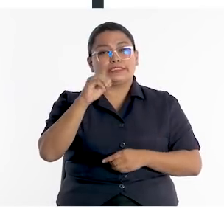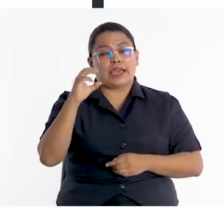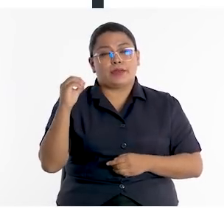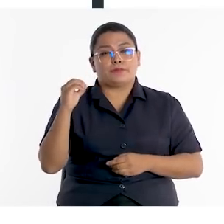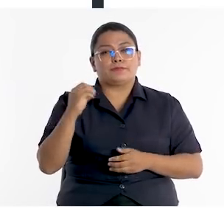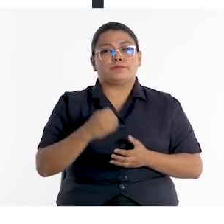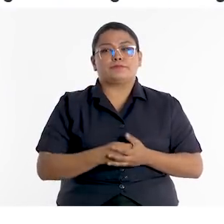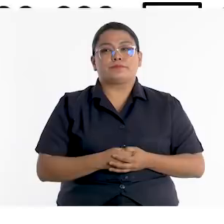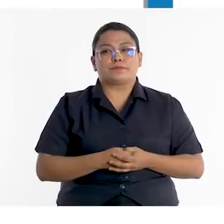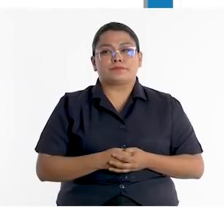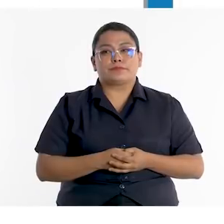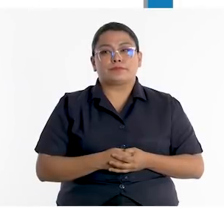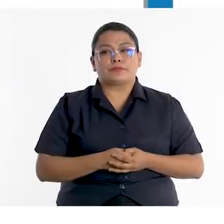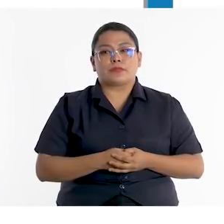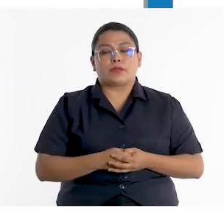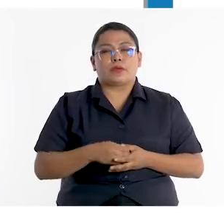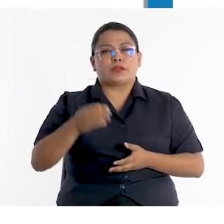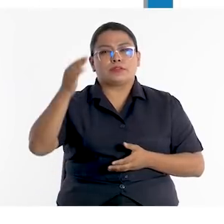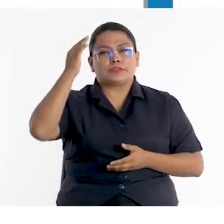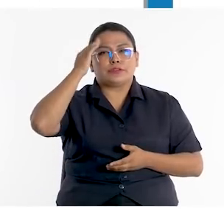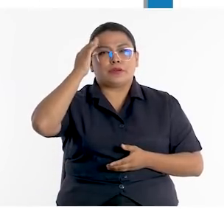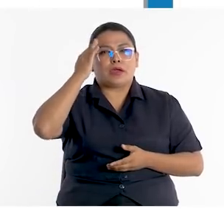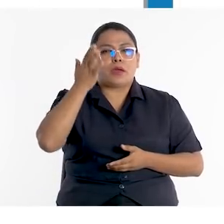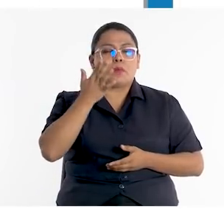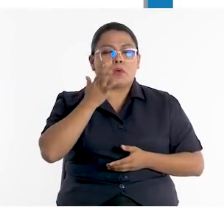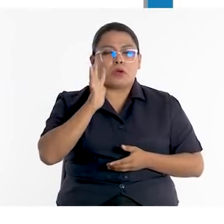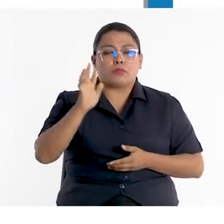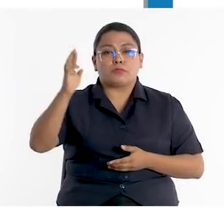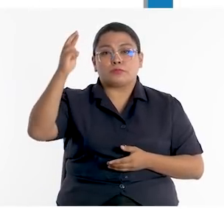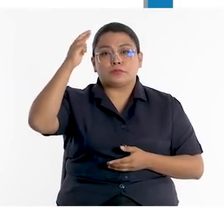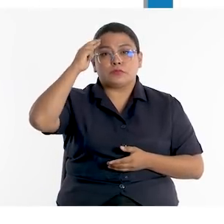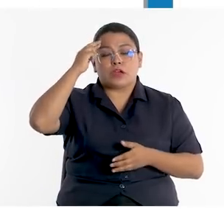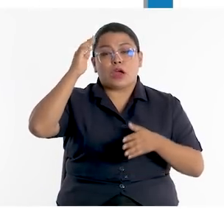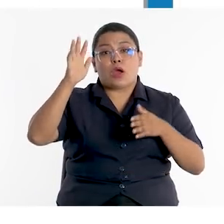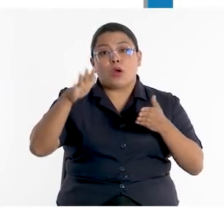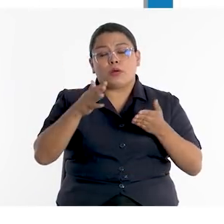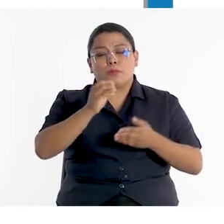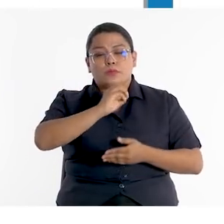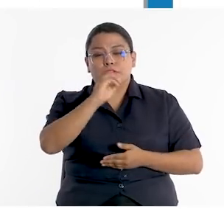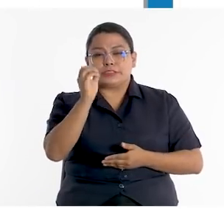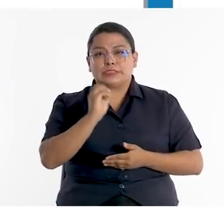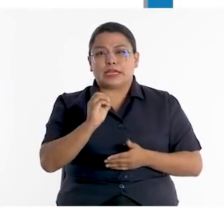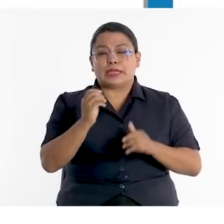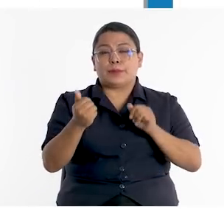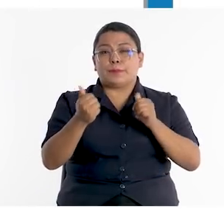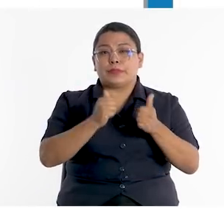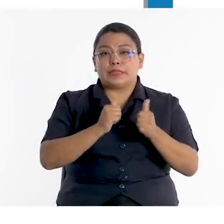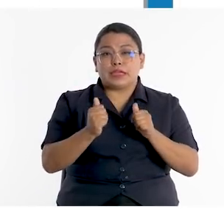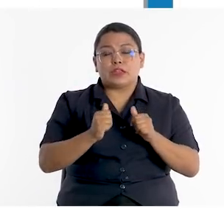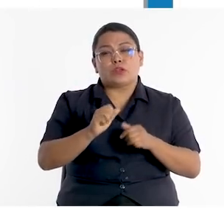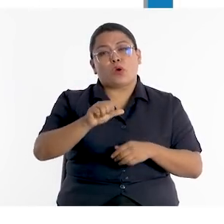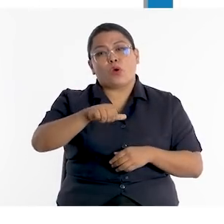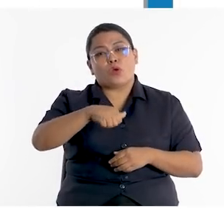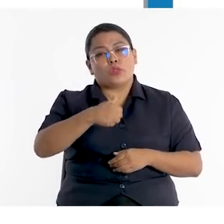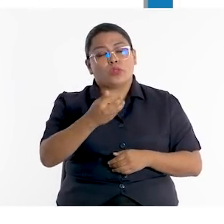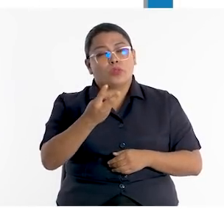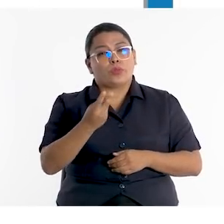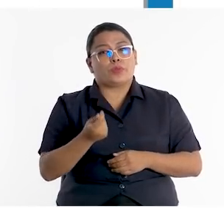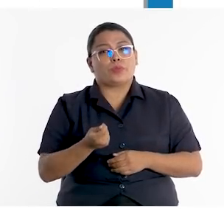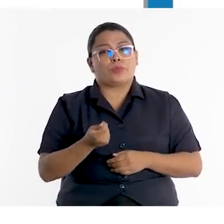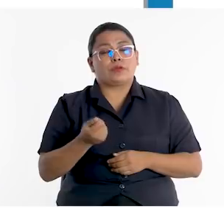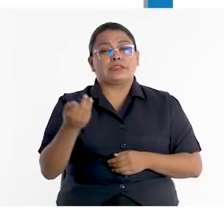100. Para encontrar ya sea la razón o el porcentaje a partir de la otra